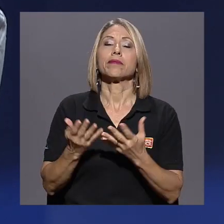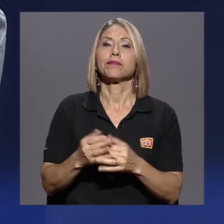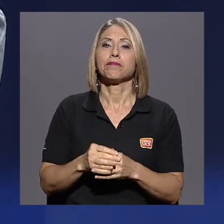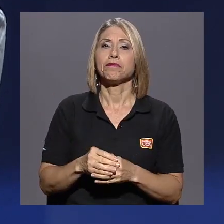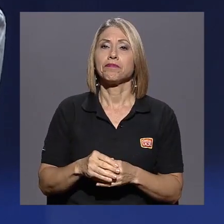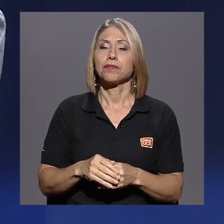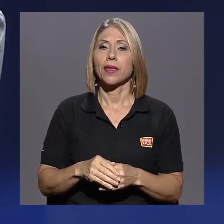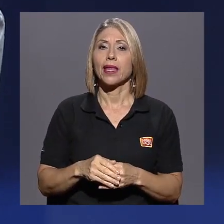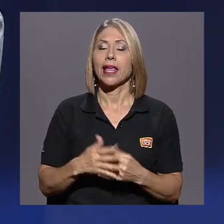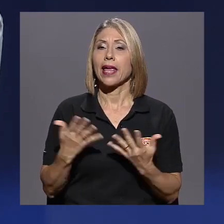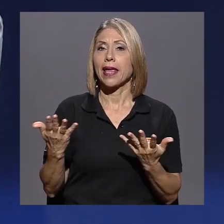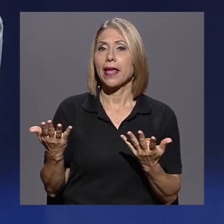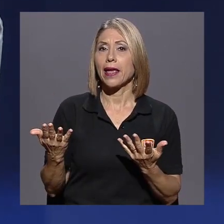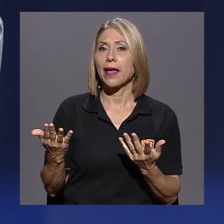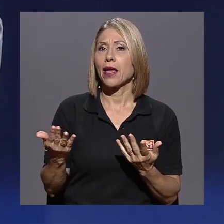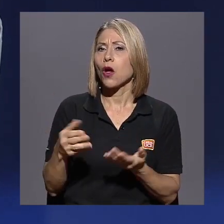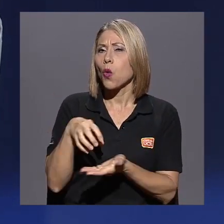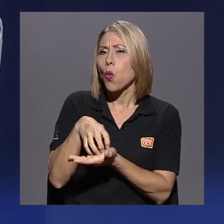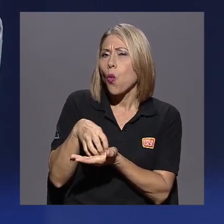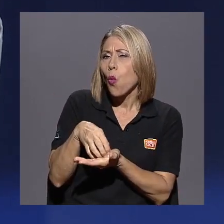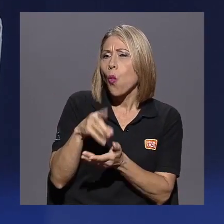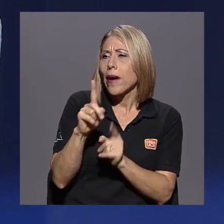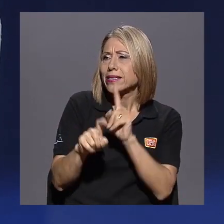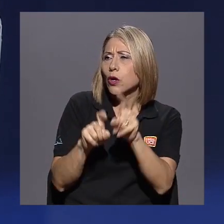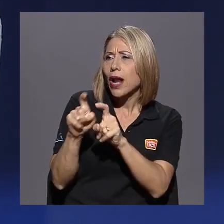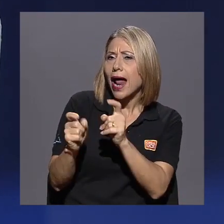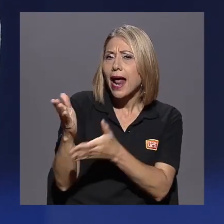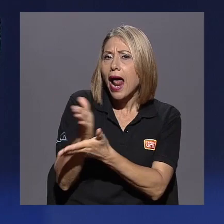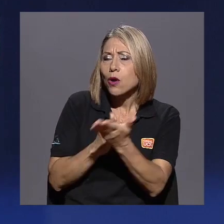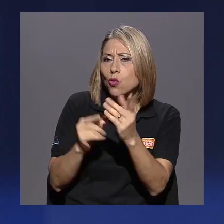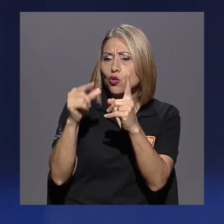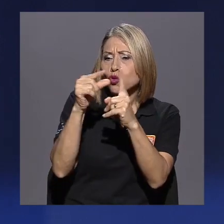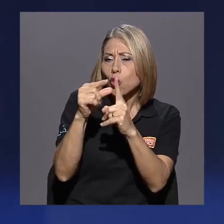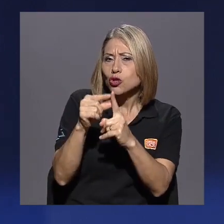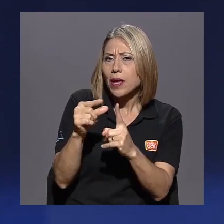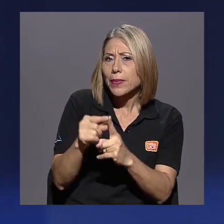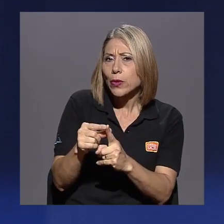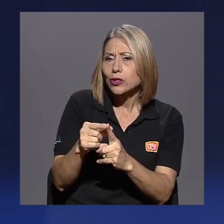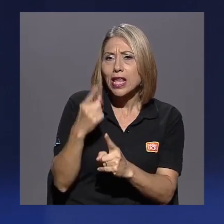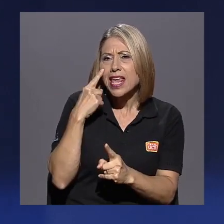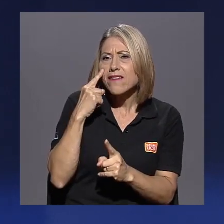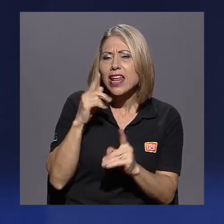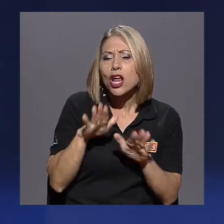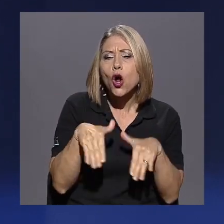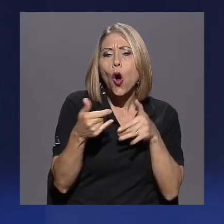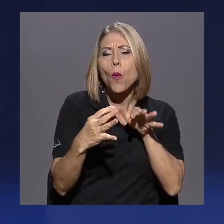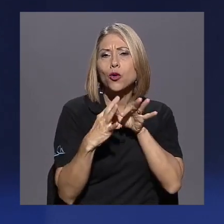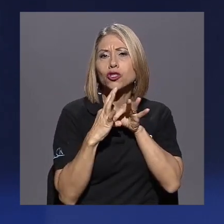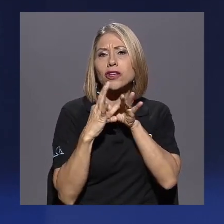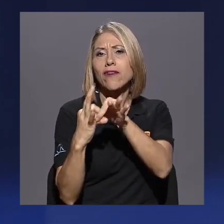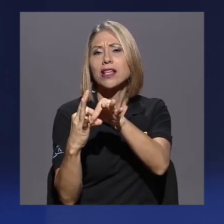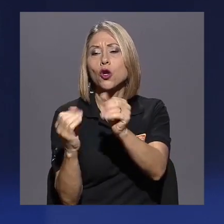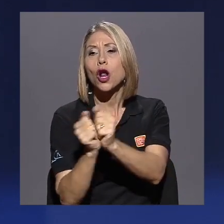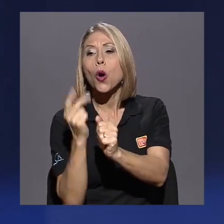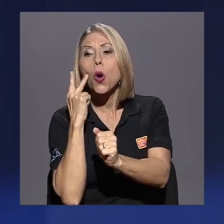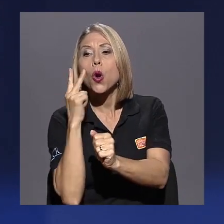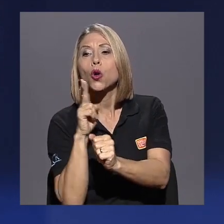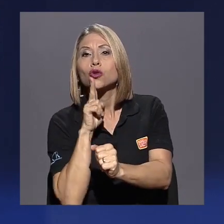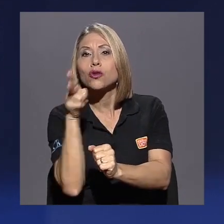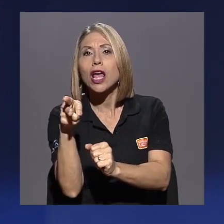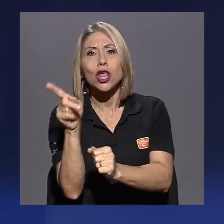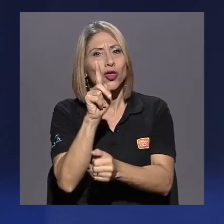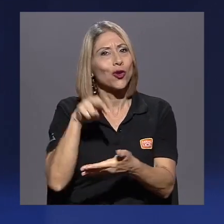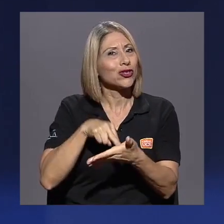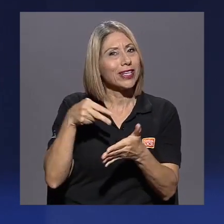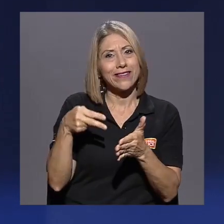subrayar el hecho de cuestionar reconoz conceptos y ver cómo se relacionan con la realidad que podemos observar no significa cuestionar